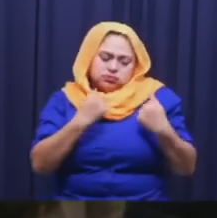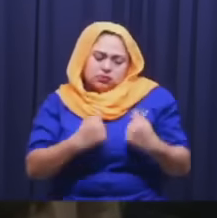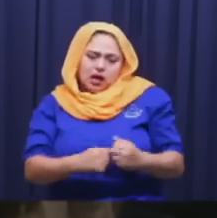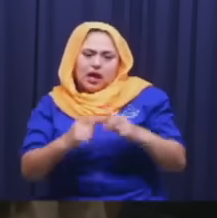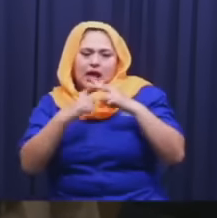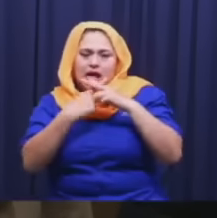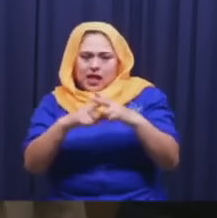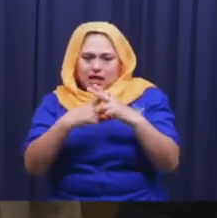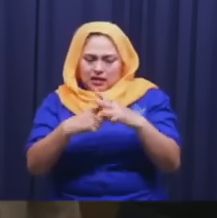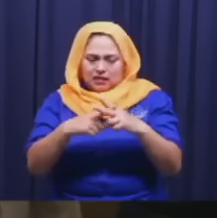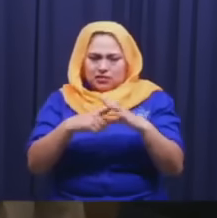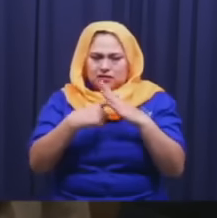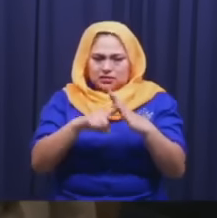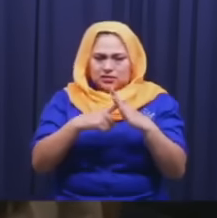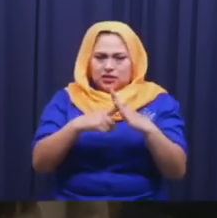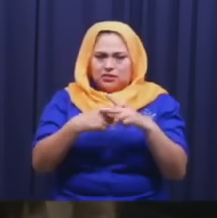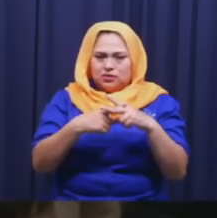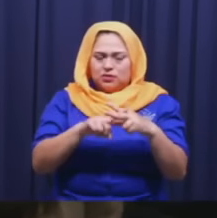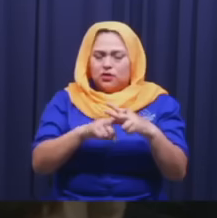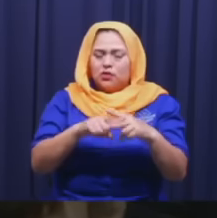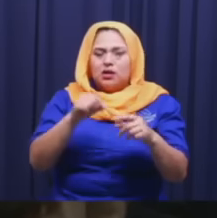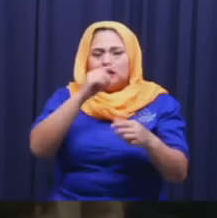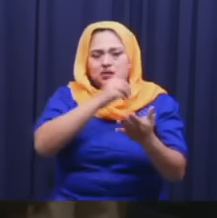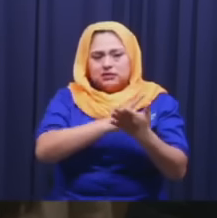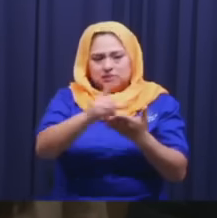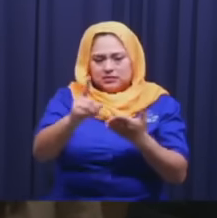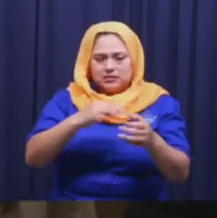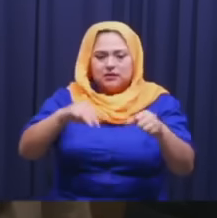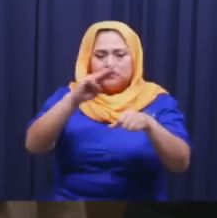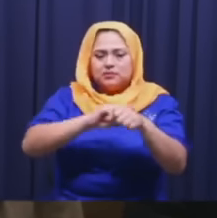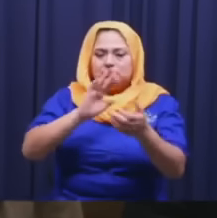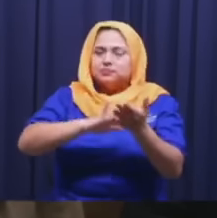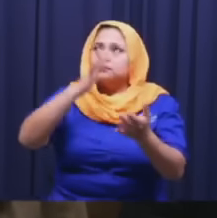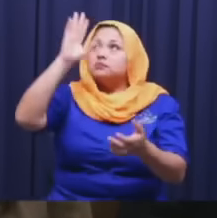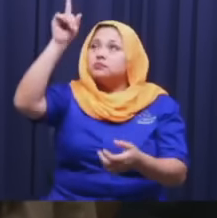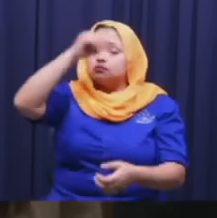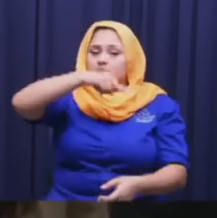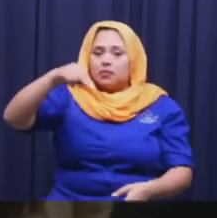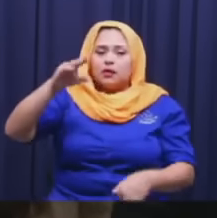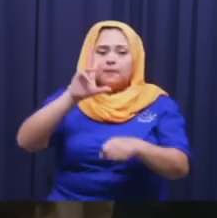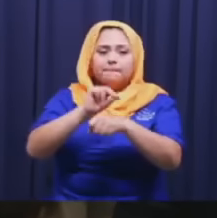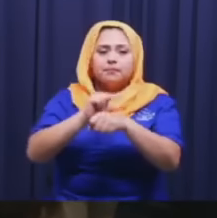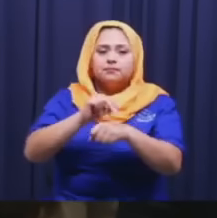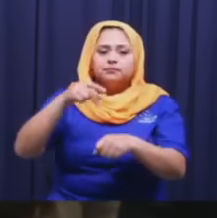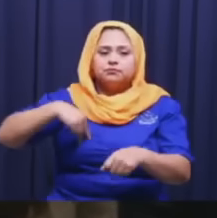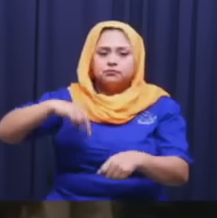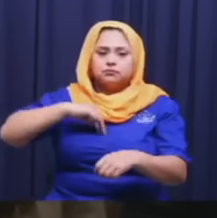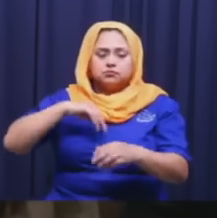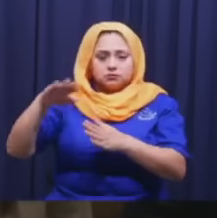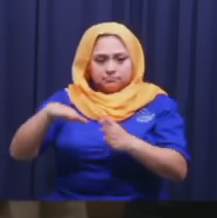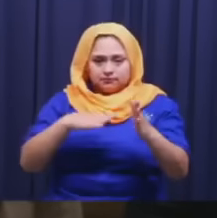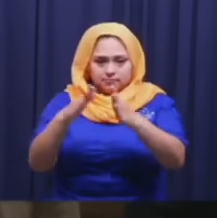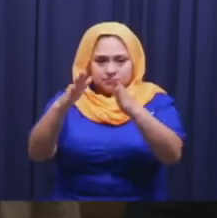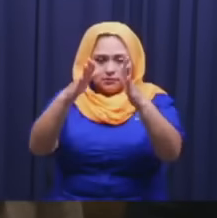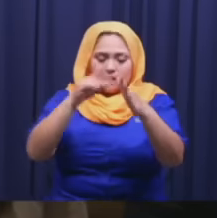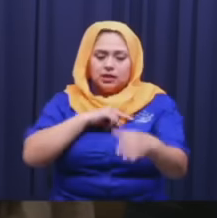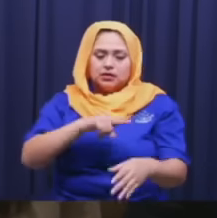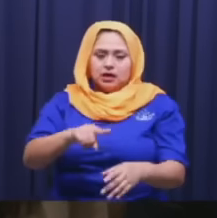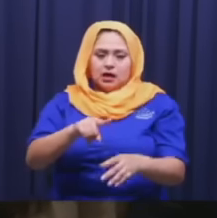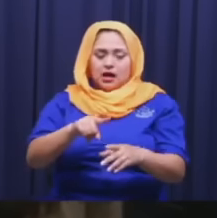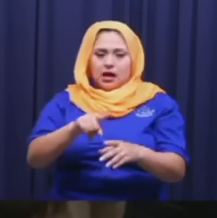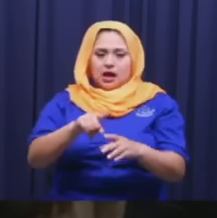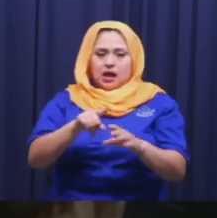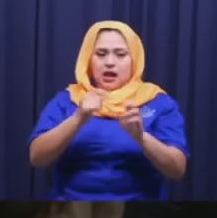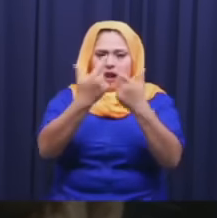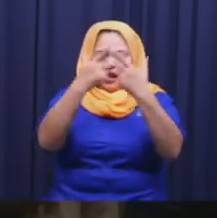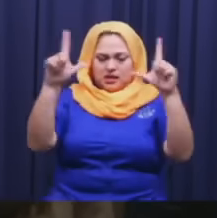iniciando una semana más, Señor, para la gloria de tu nombre. Permite que nuestro camino, Señor, sea despejado